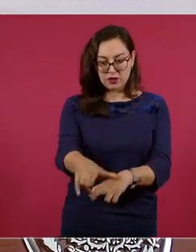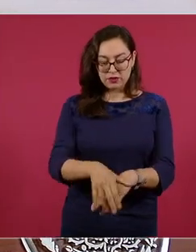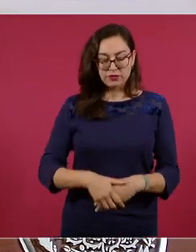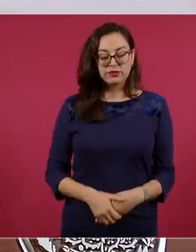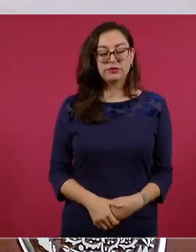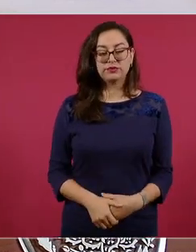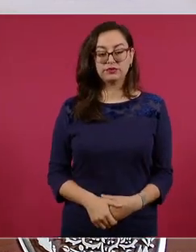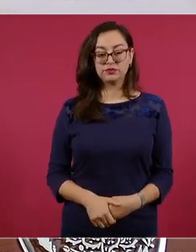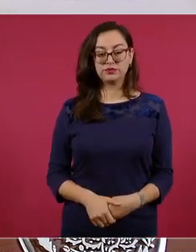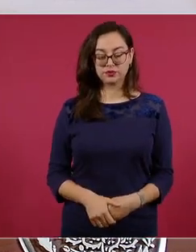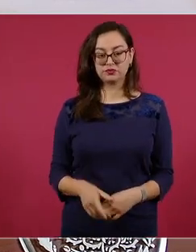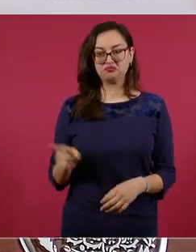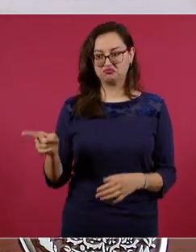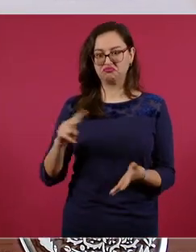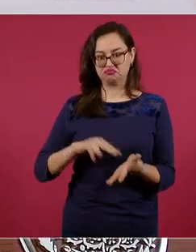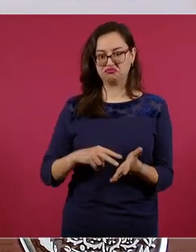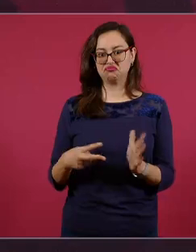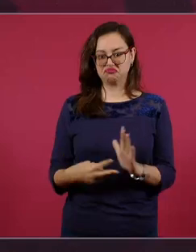como ingeniera